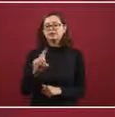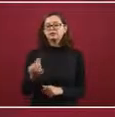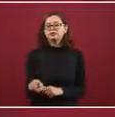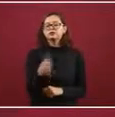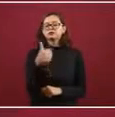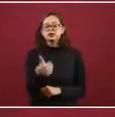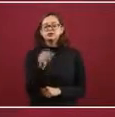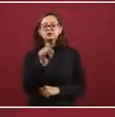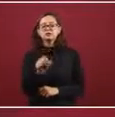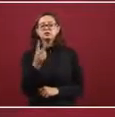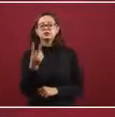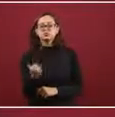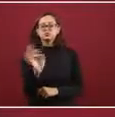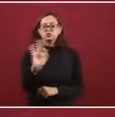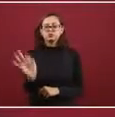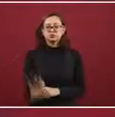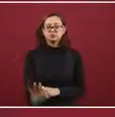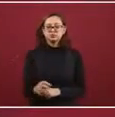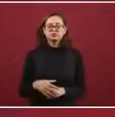36.2%.